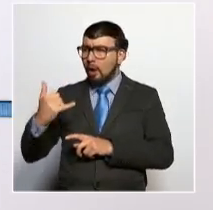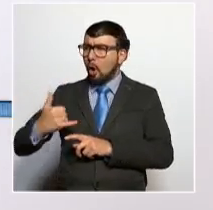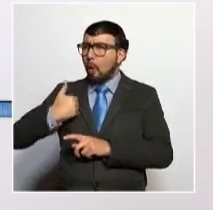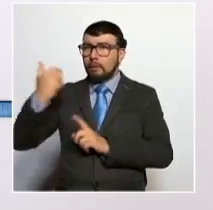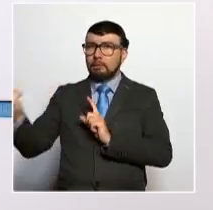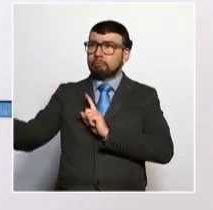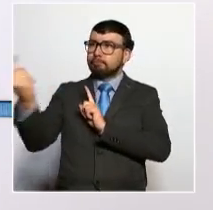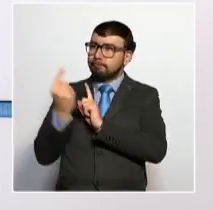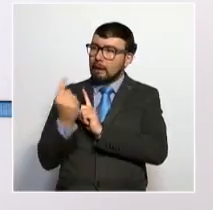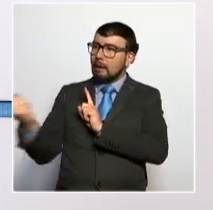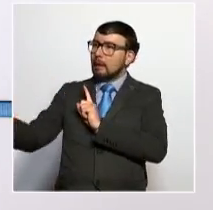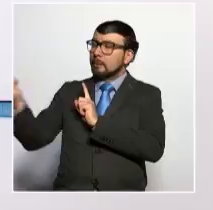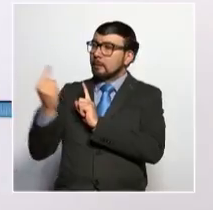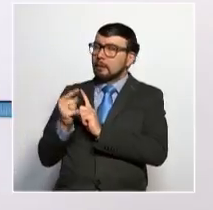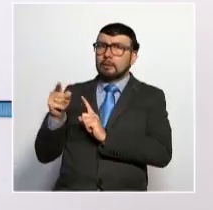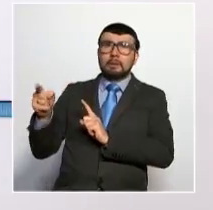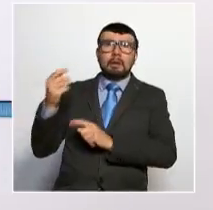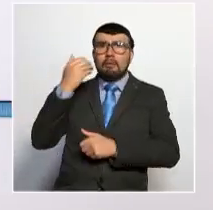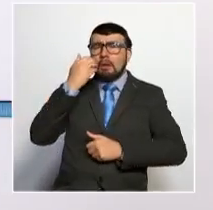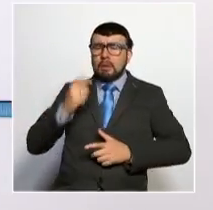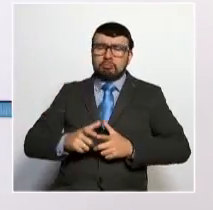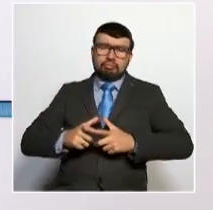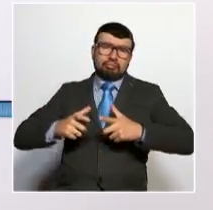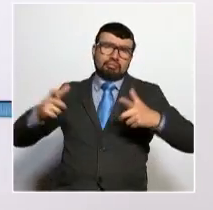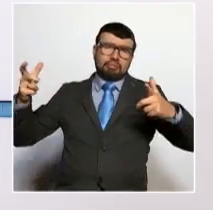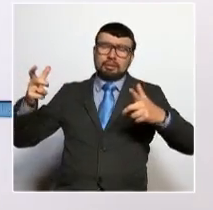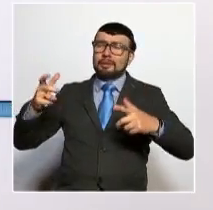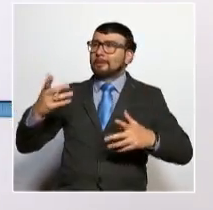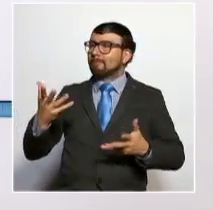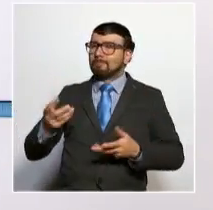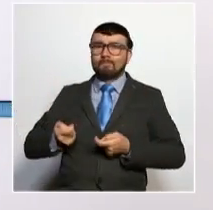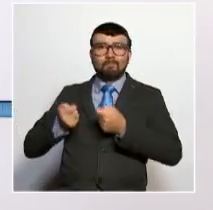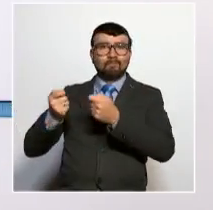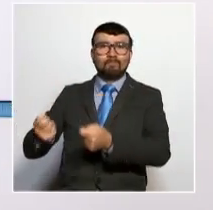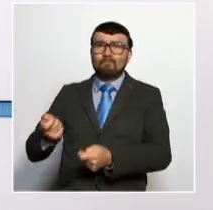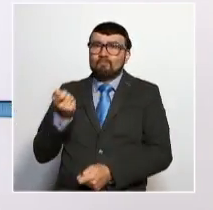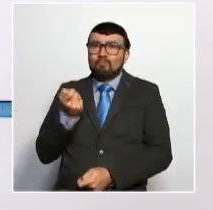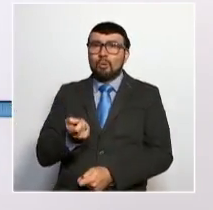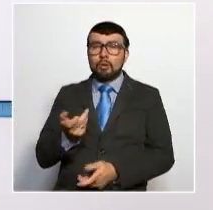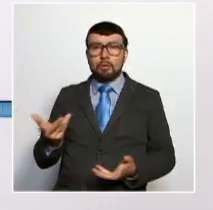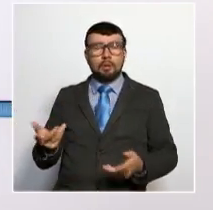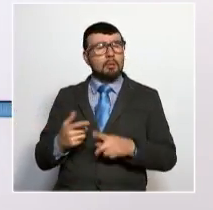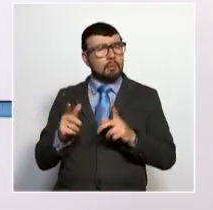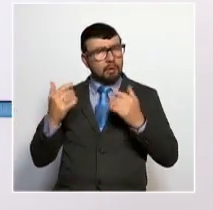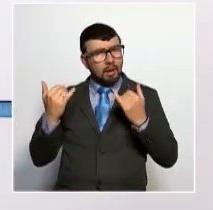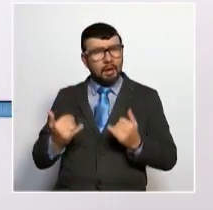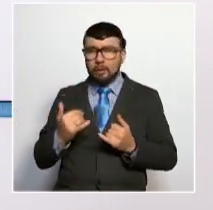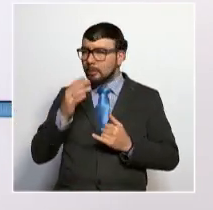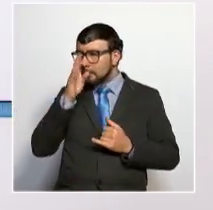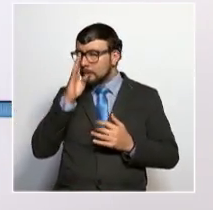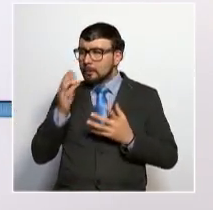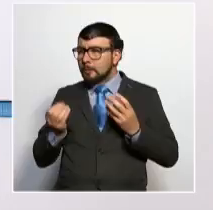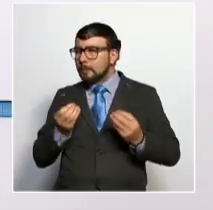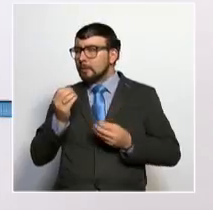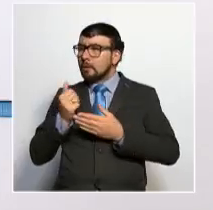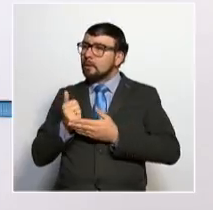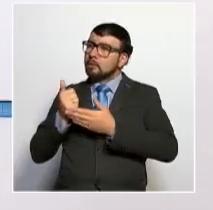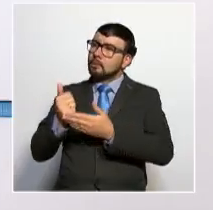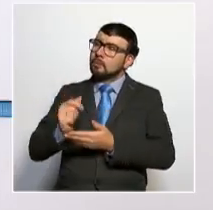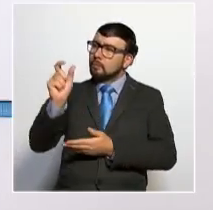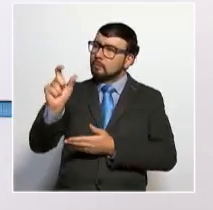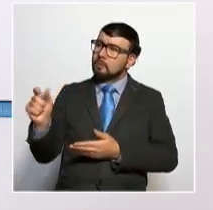con muy poco que ofrecerles. Es a partir de este momento que ya empieza la inquietud de qué podemos hacer por estas mujeres para